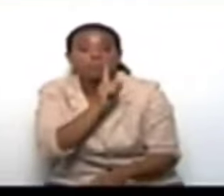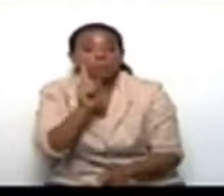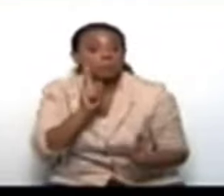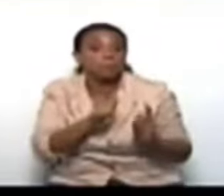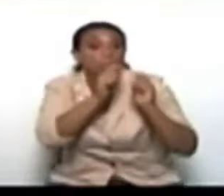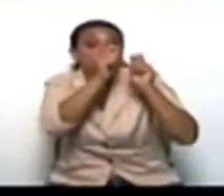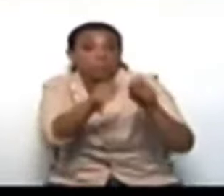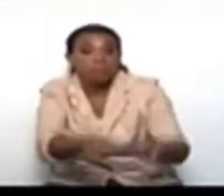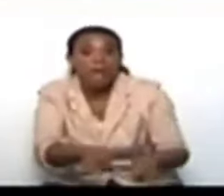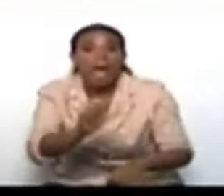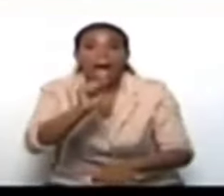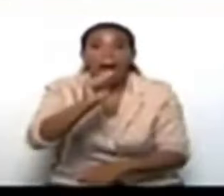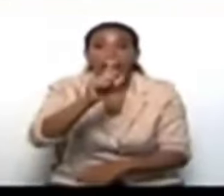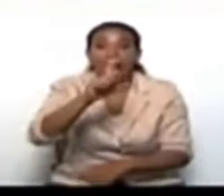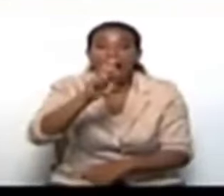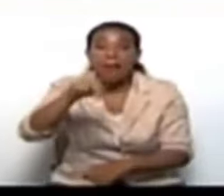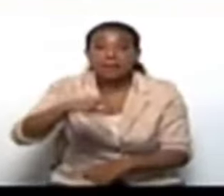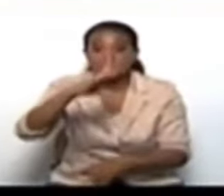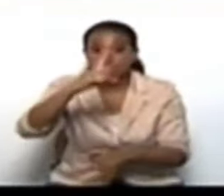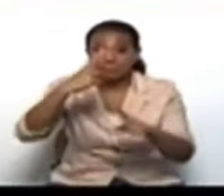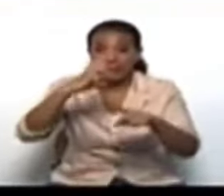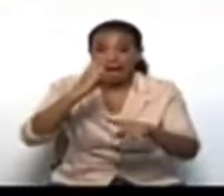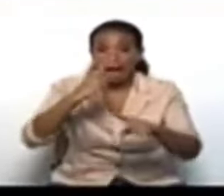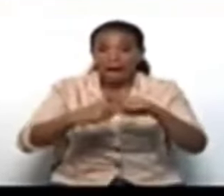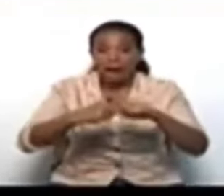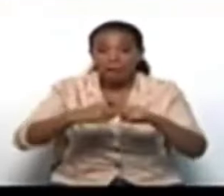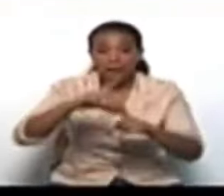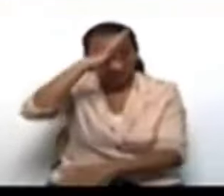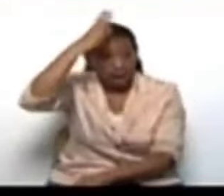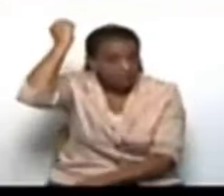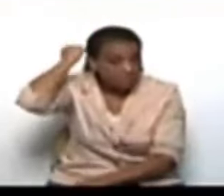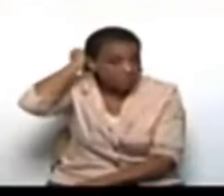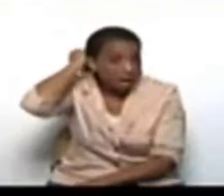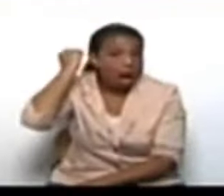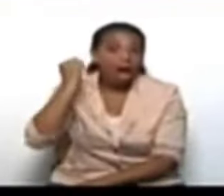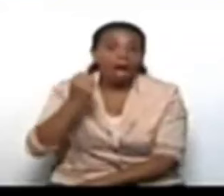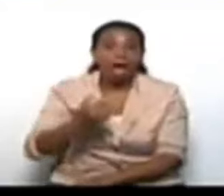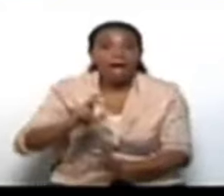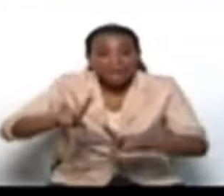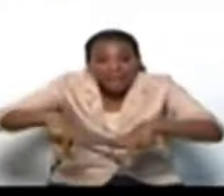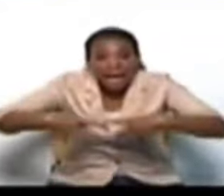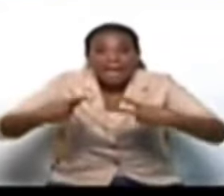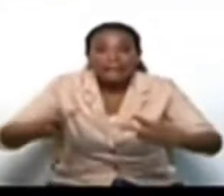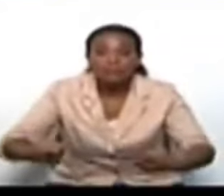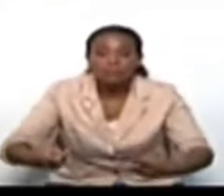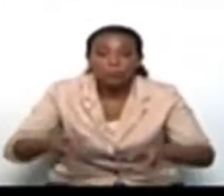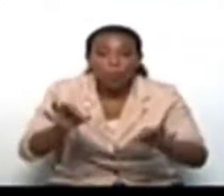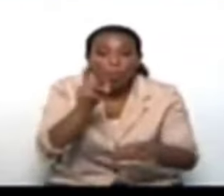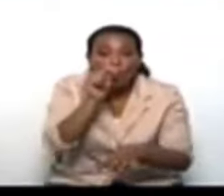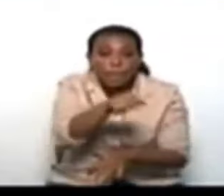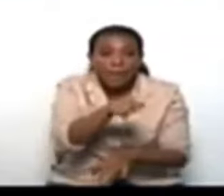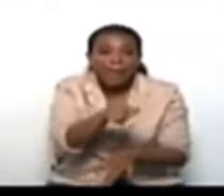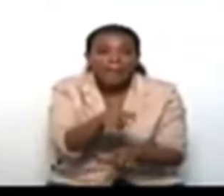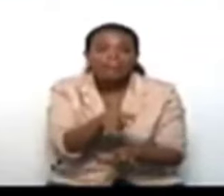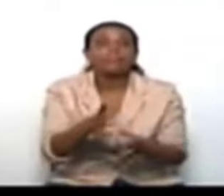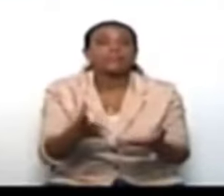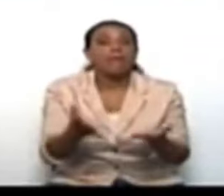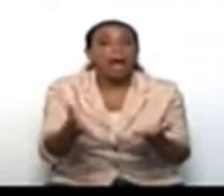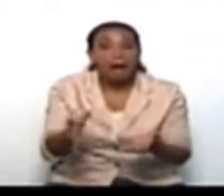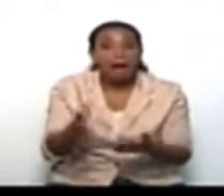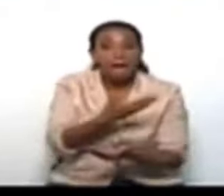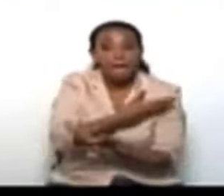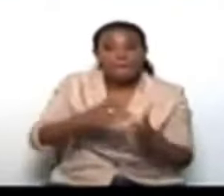Alex saac Morán el renacido presidente del centro internacional de inversiones